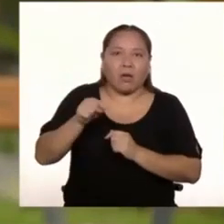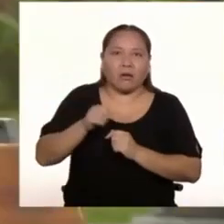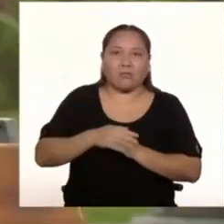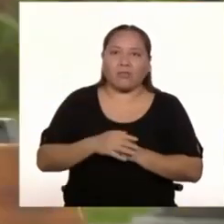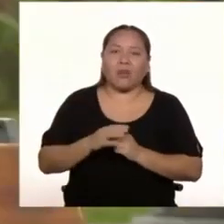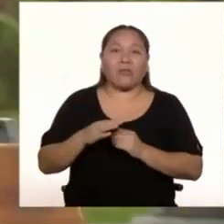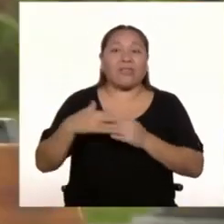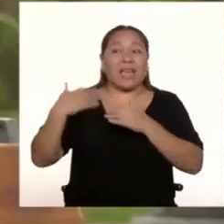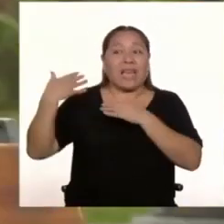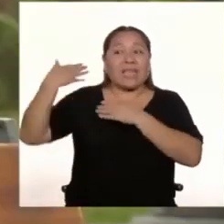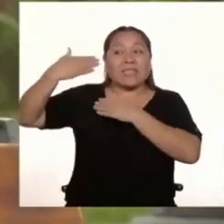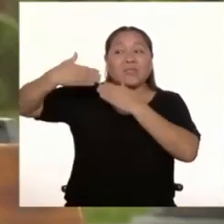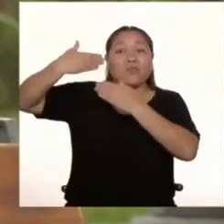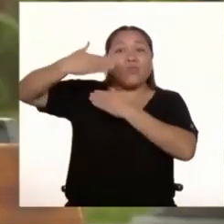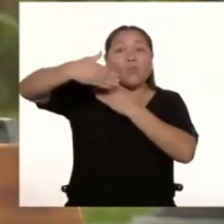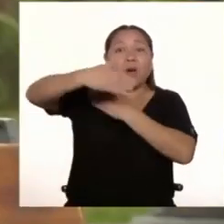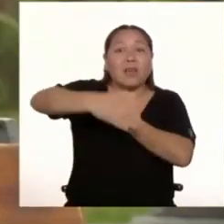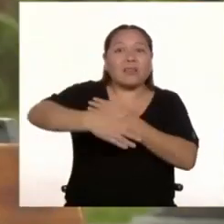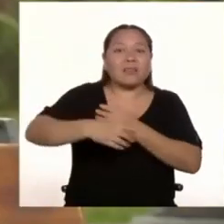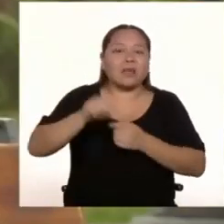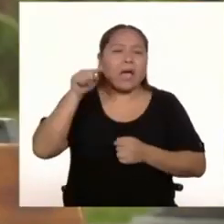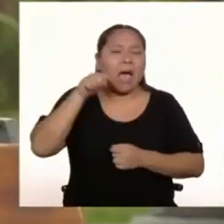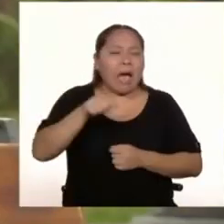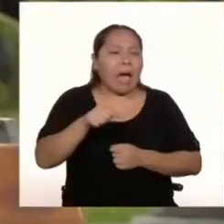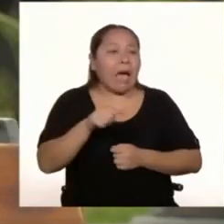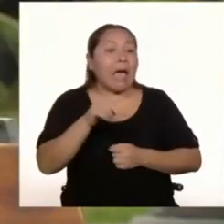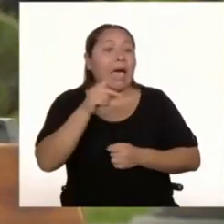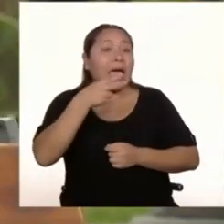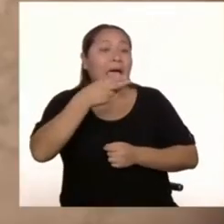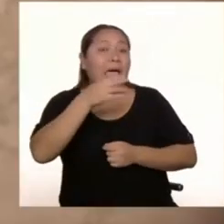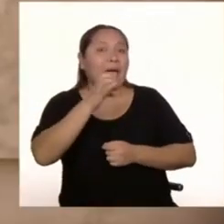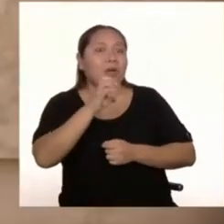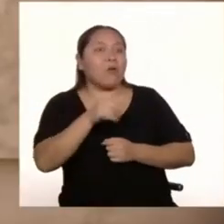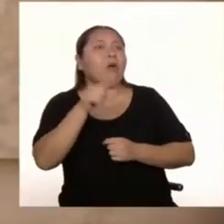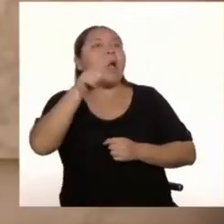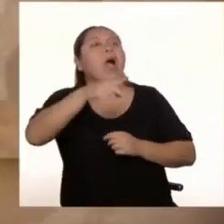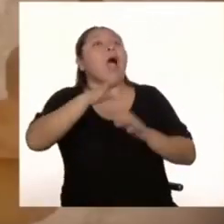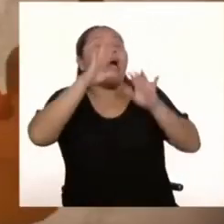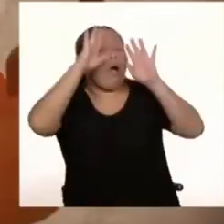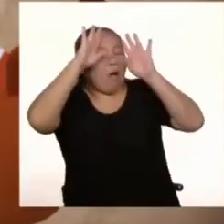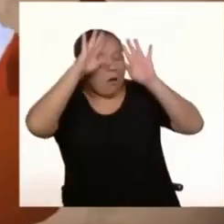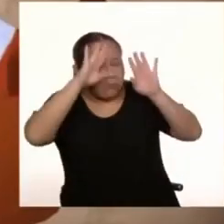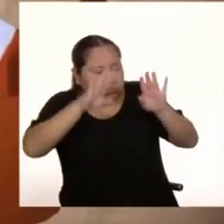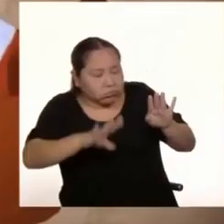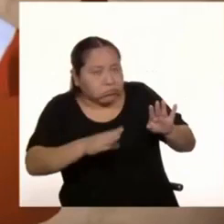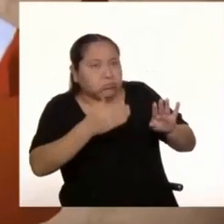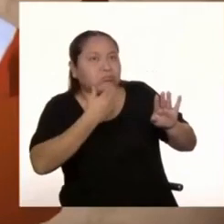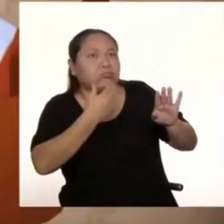pues una acción digna de admirar.